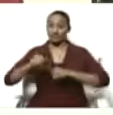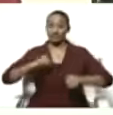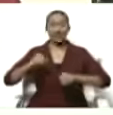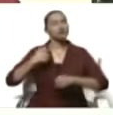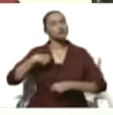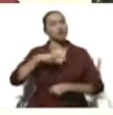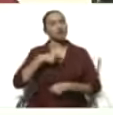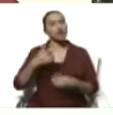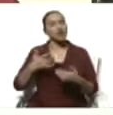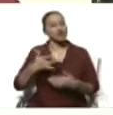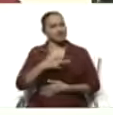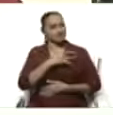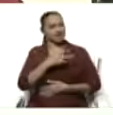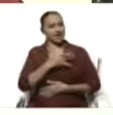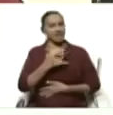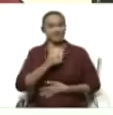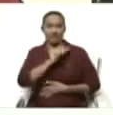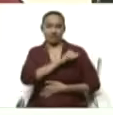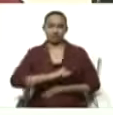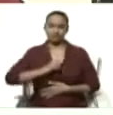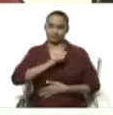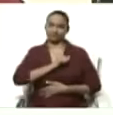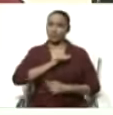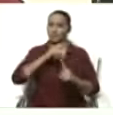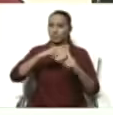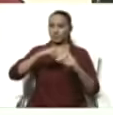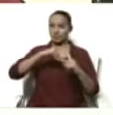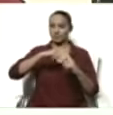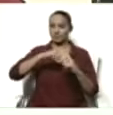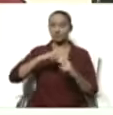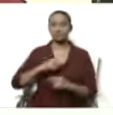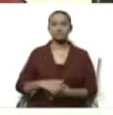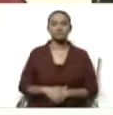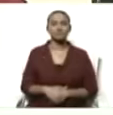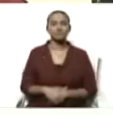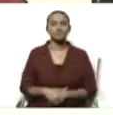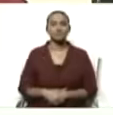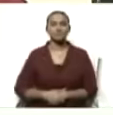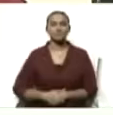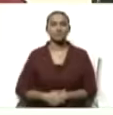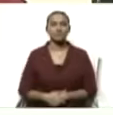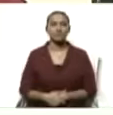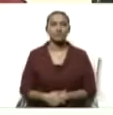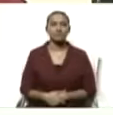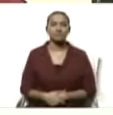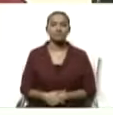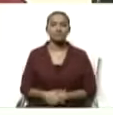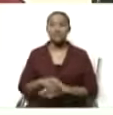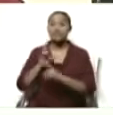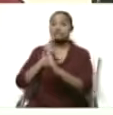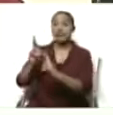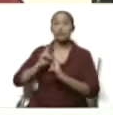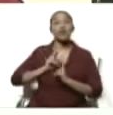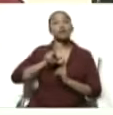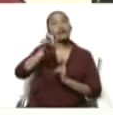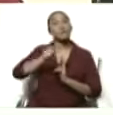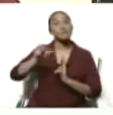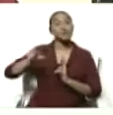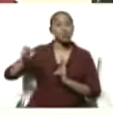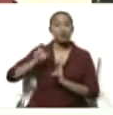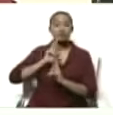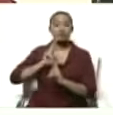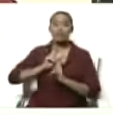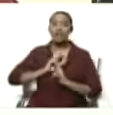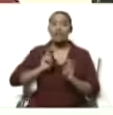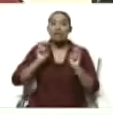optimista de lo que estamos haciendo el el la respuesta de la gente el tema comunicacional